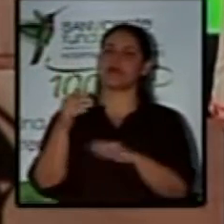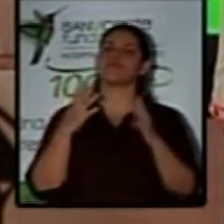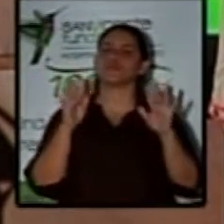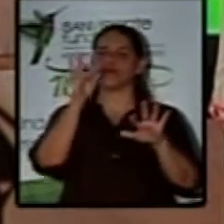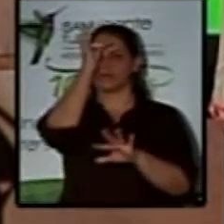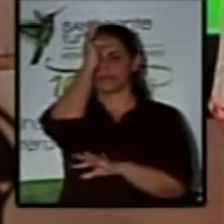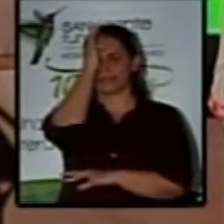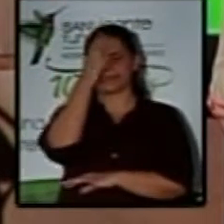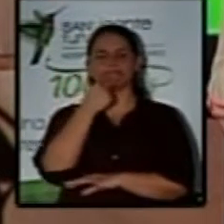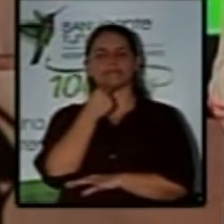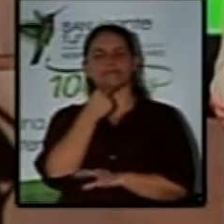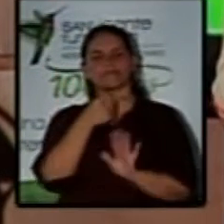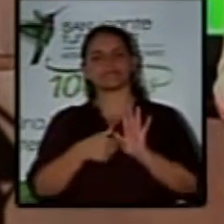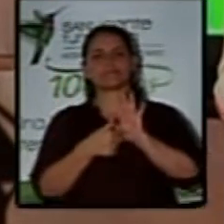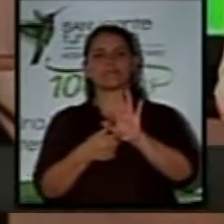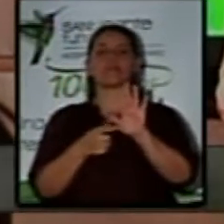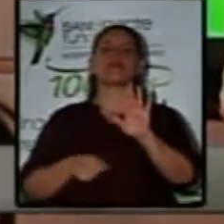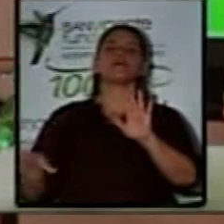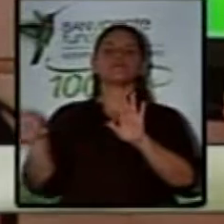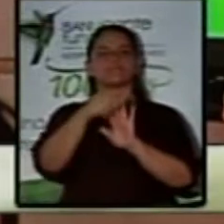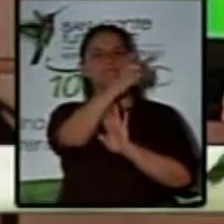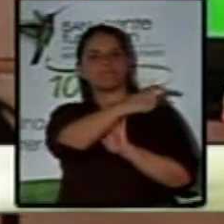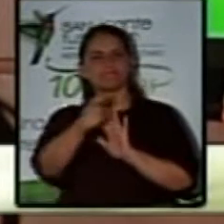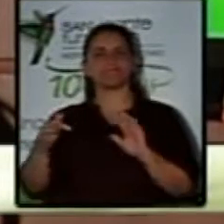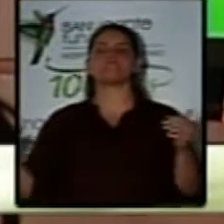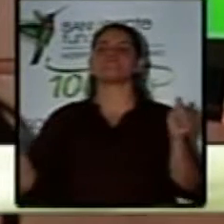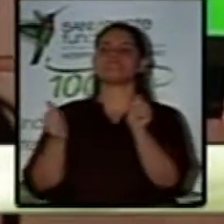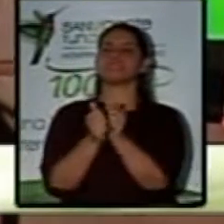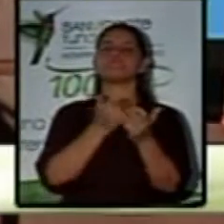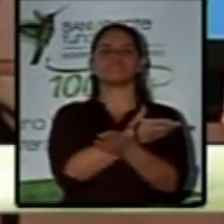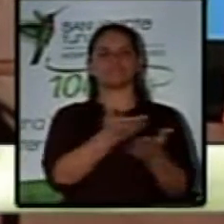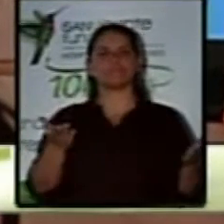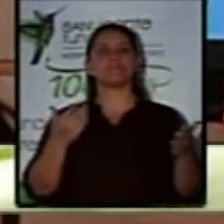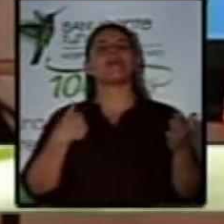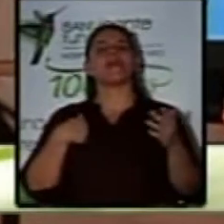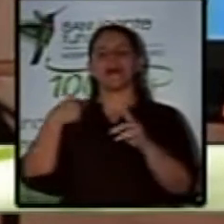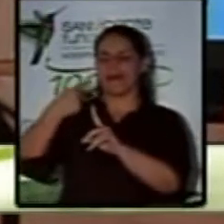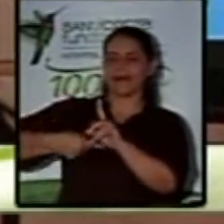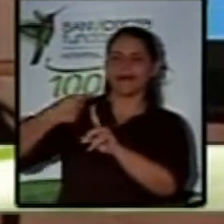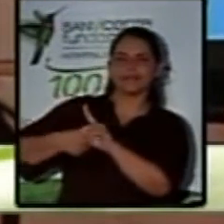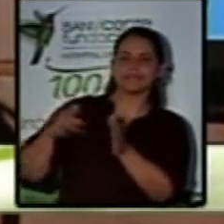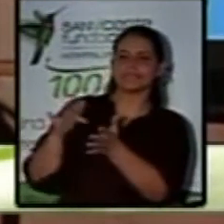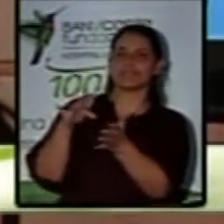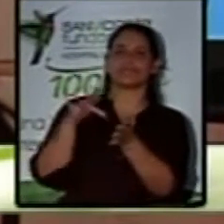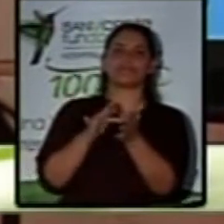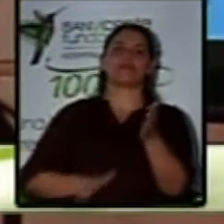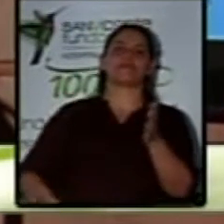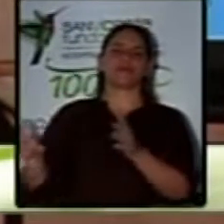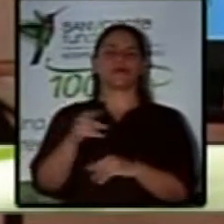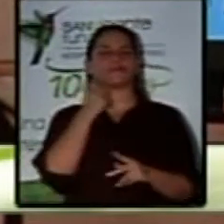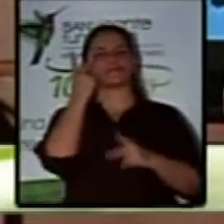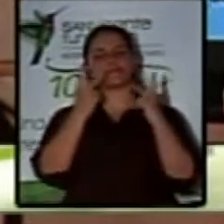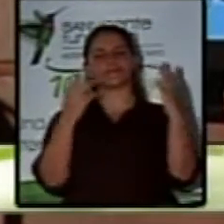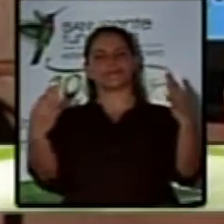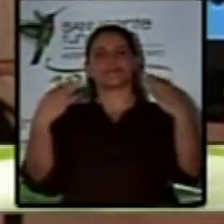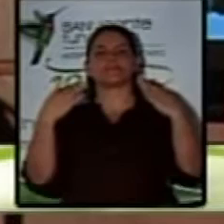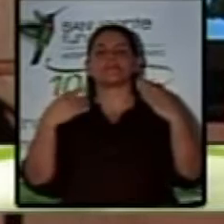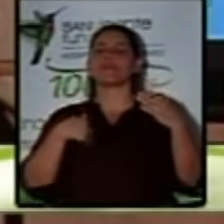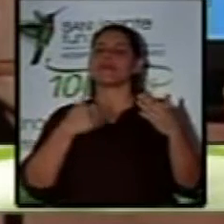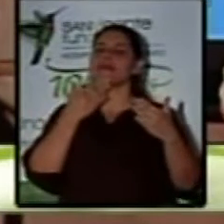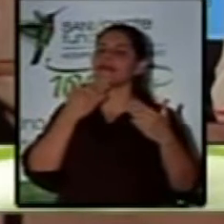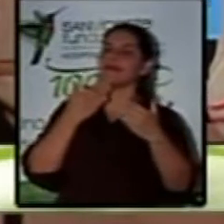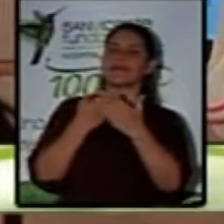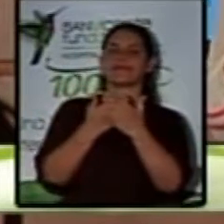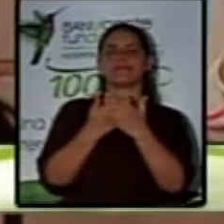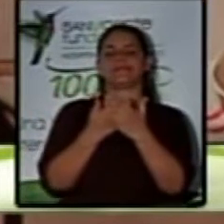Fundación para todos ustedes, personas que nos acompañan aquí en el auditorio mes a mes y para nuestros televidentes. Les agradezco mucho, como